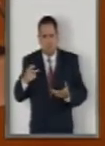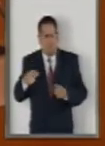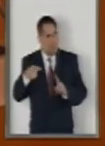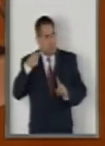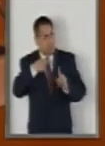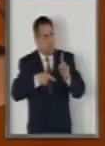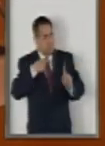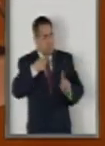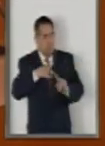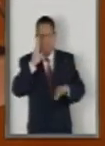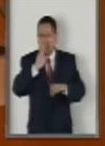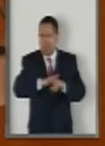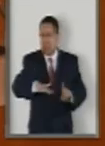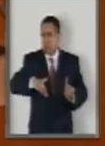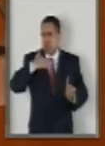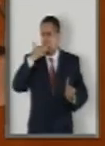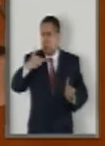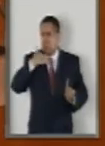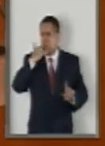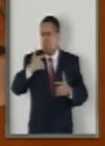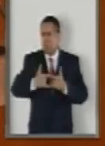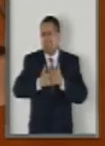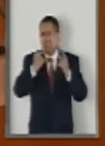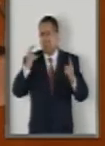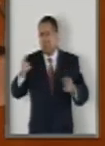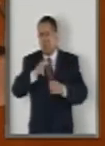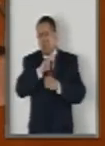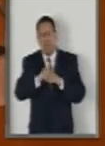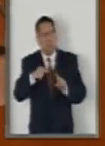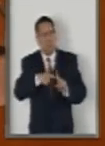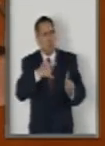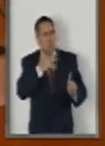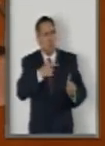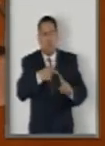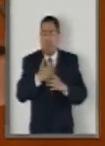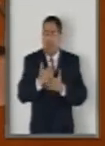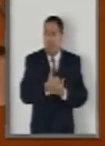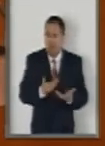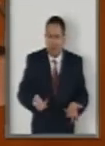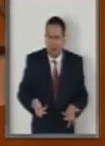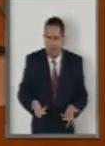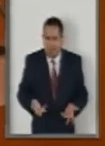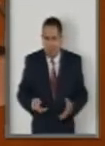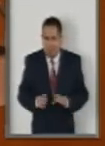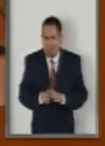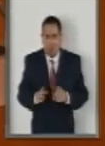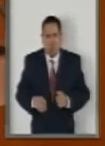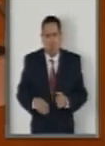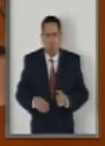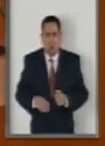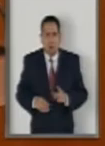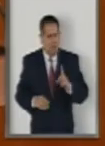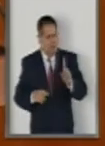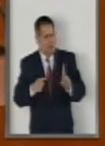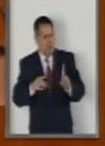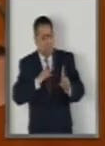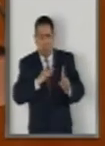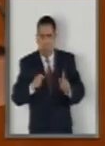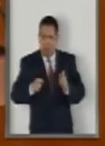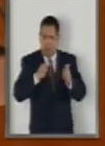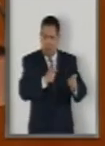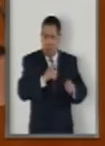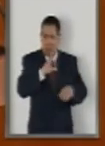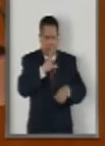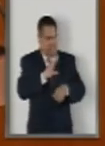de la peor corrupción en la historia de este país. No es posible pensar que se le permita ganar, que se